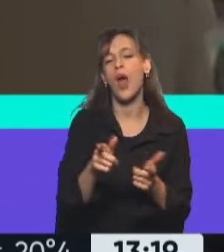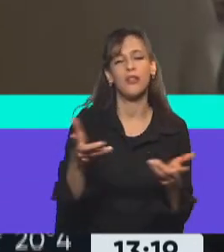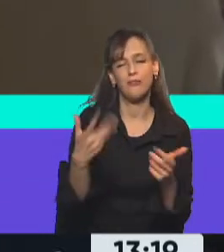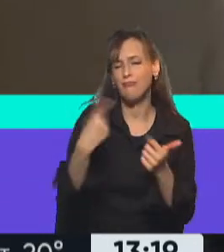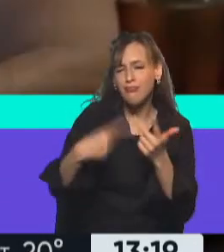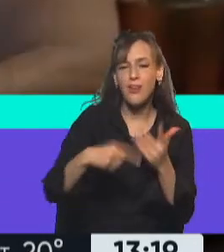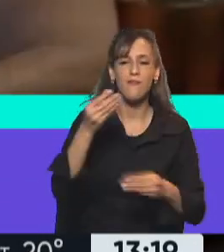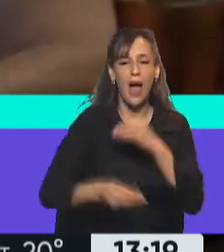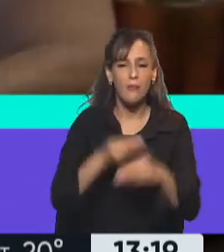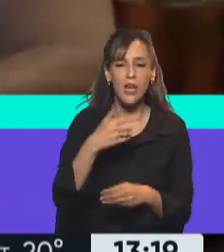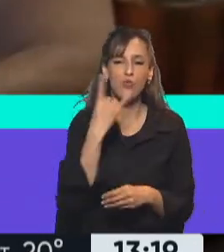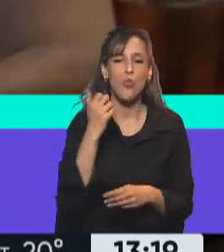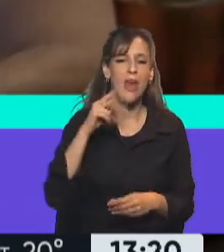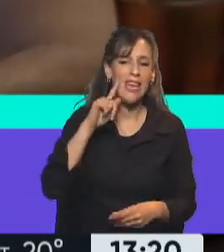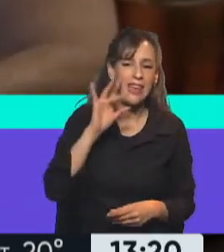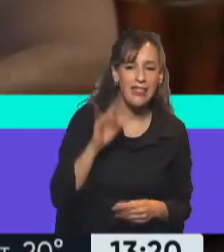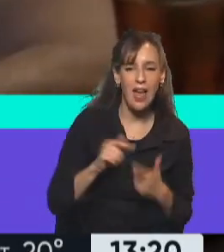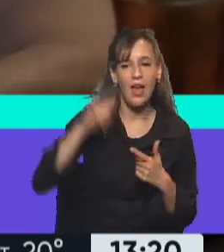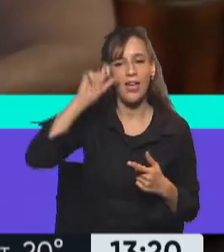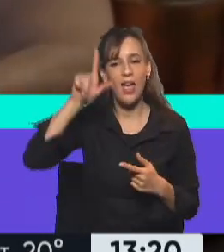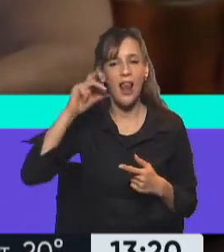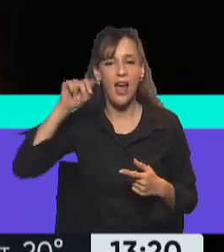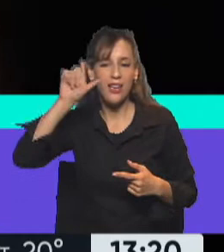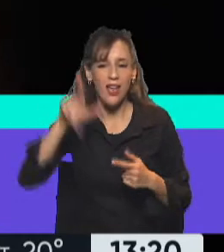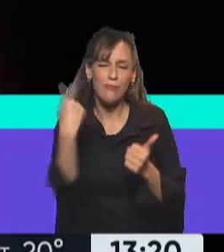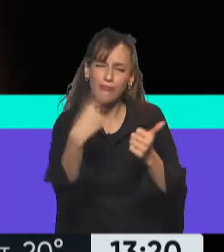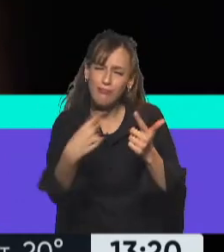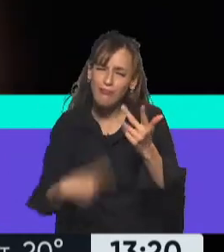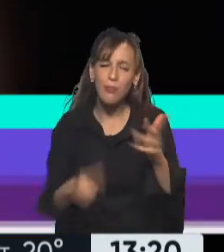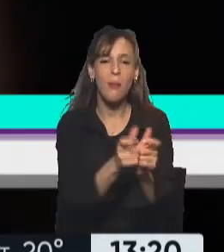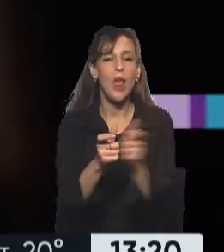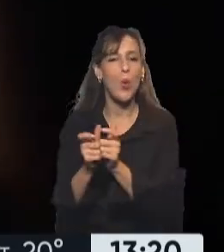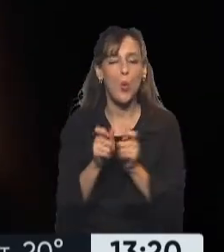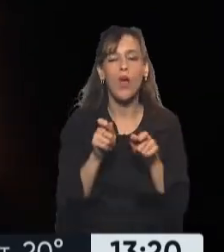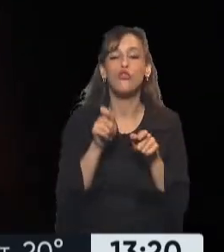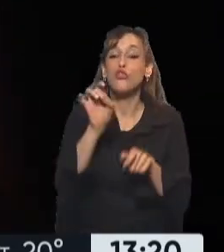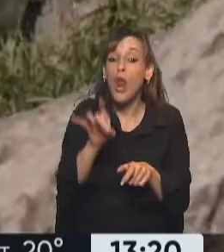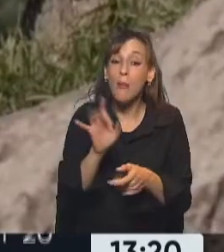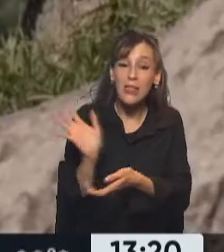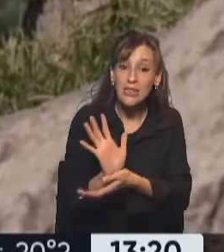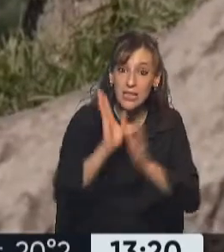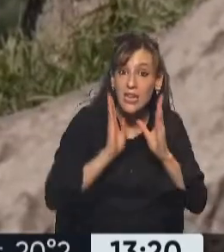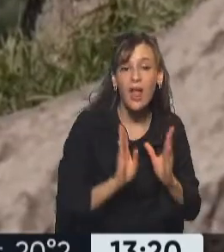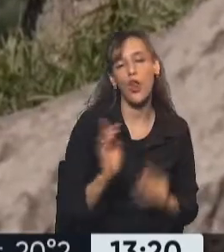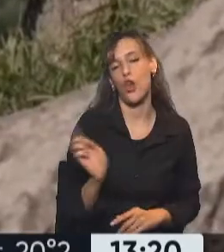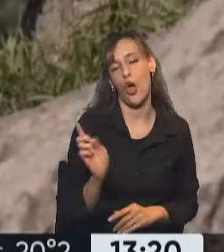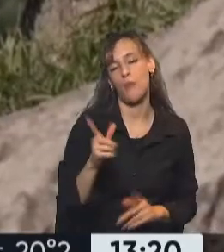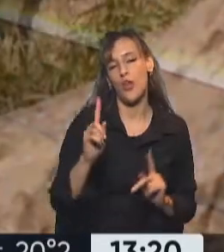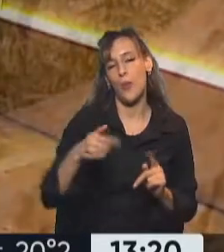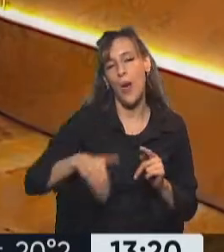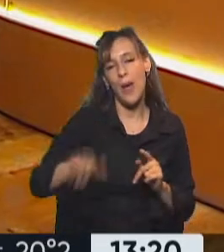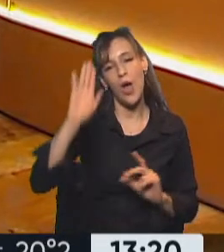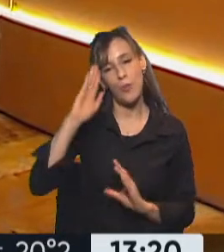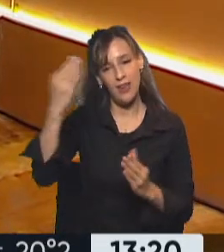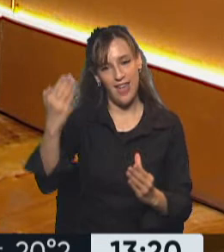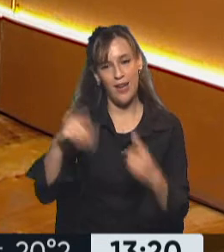Sumergida, El Ángel, tantas actuaciones, no solo en cine, ¿no? Por supuesto, pero allí será homenajeada entonces